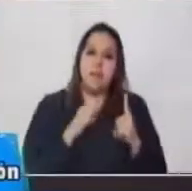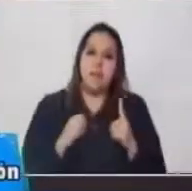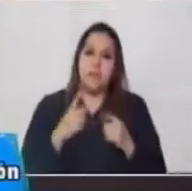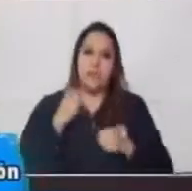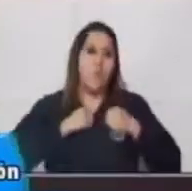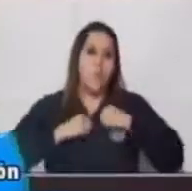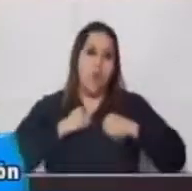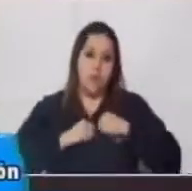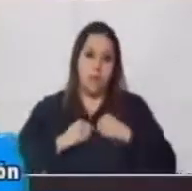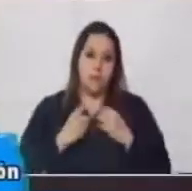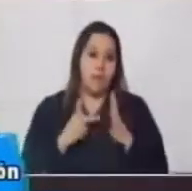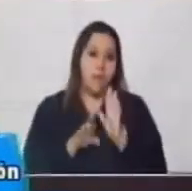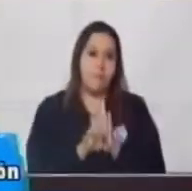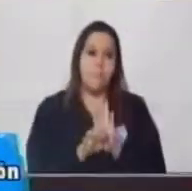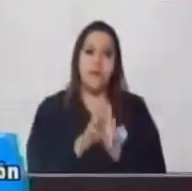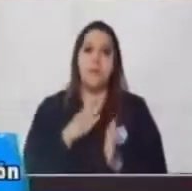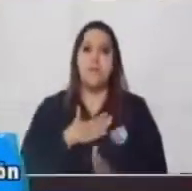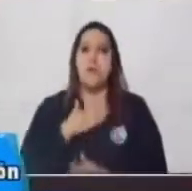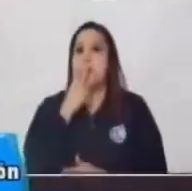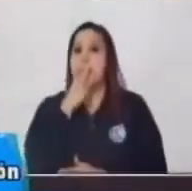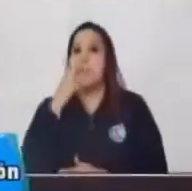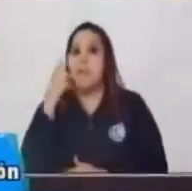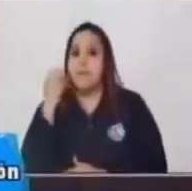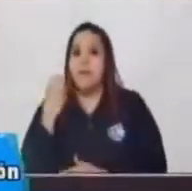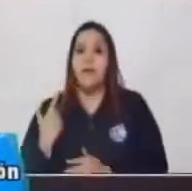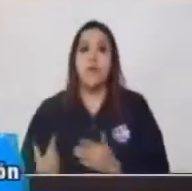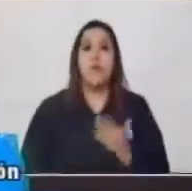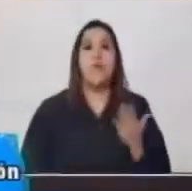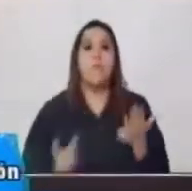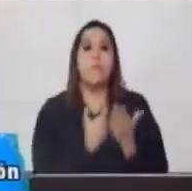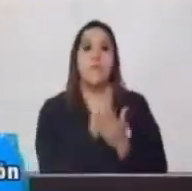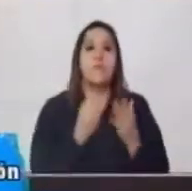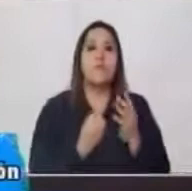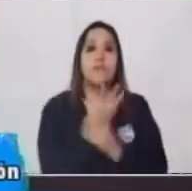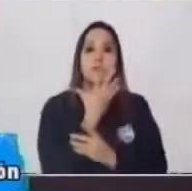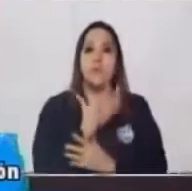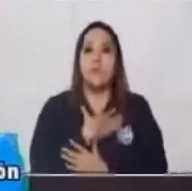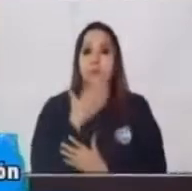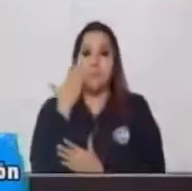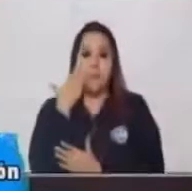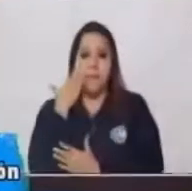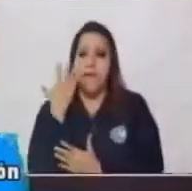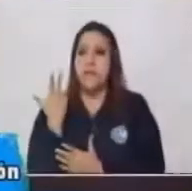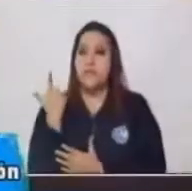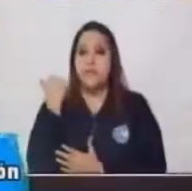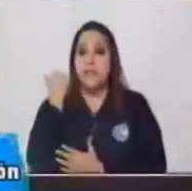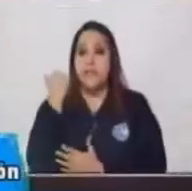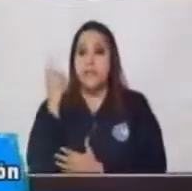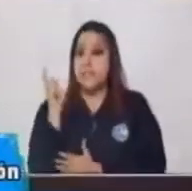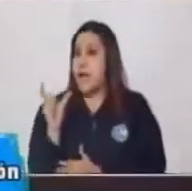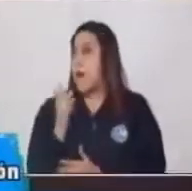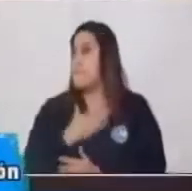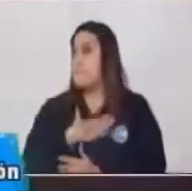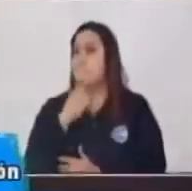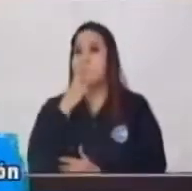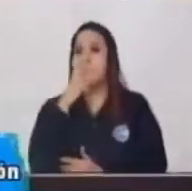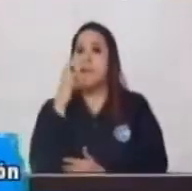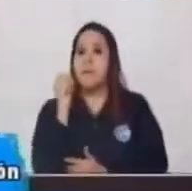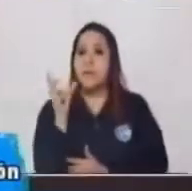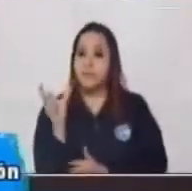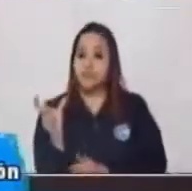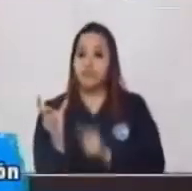Por ejemplo, mi hermano compró flores para mi mamá. ¿Cuál es el sujeto? Mi hermano, porque es de quién estoy